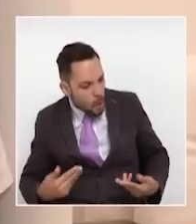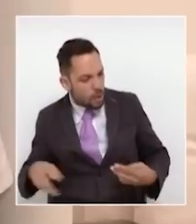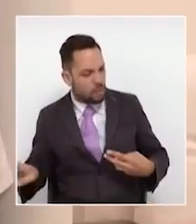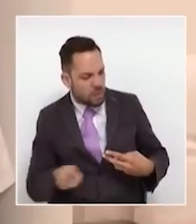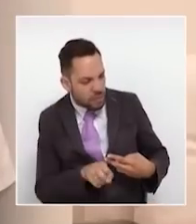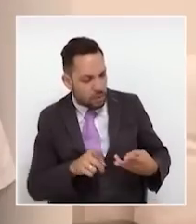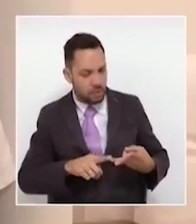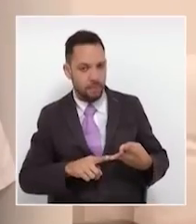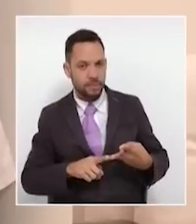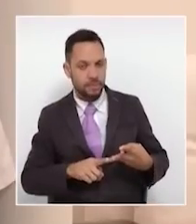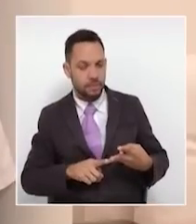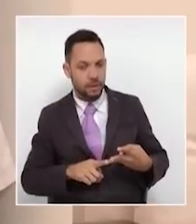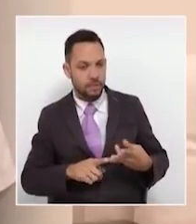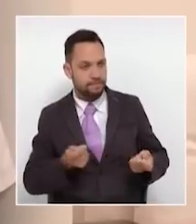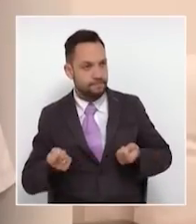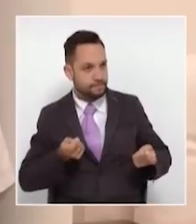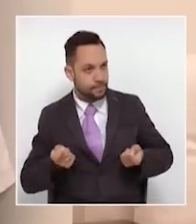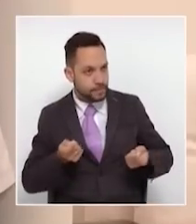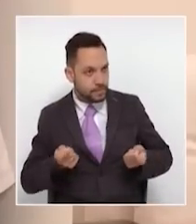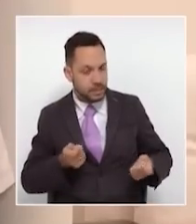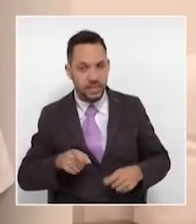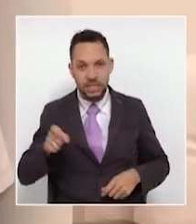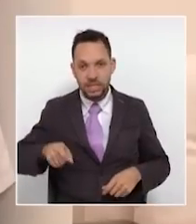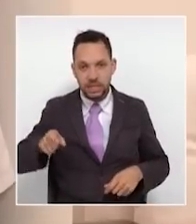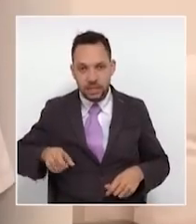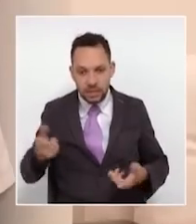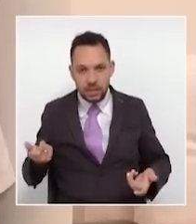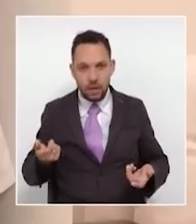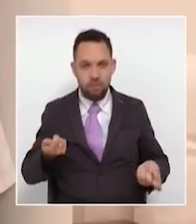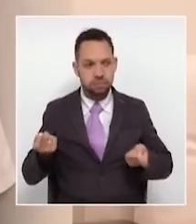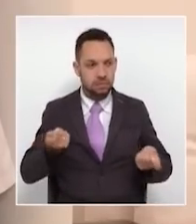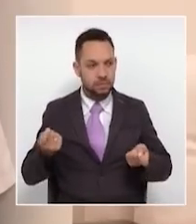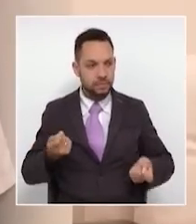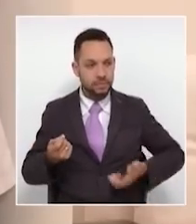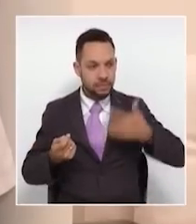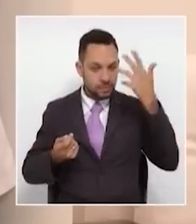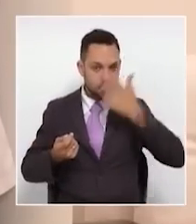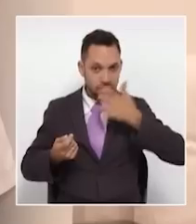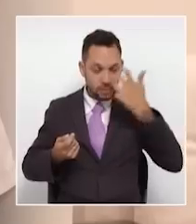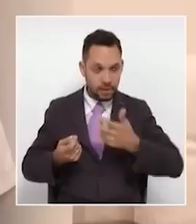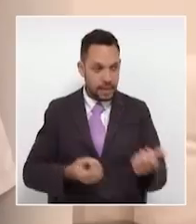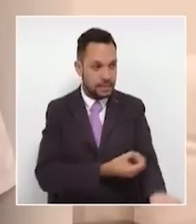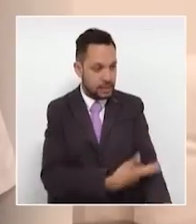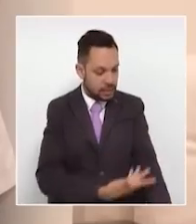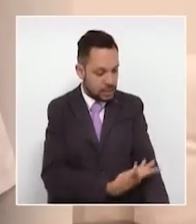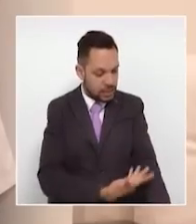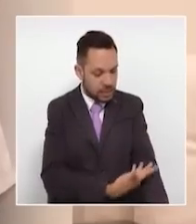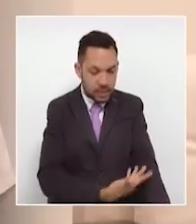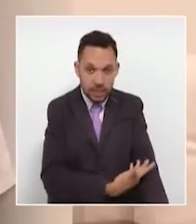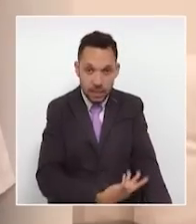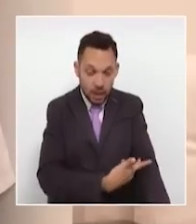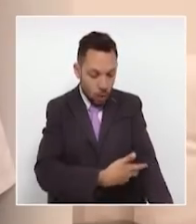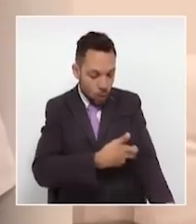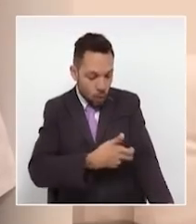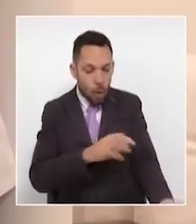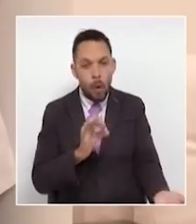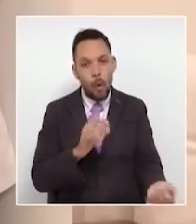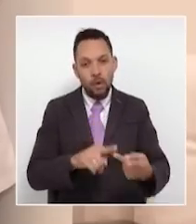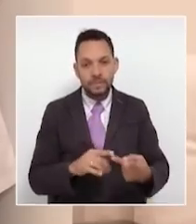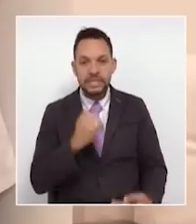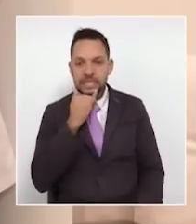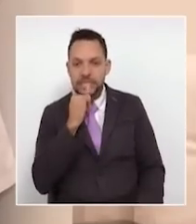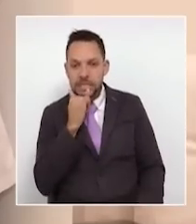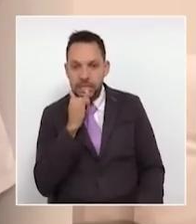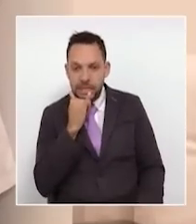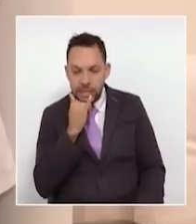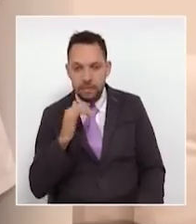que tiene si es necesario pedir otro tipo de análisis tanto de sangre como de orina si es necesario